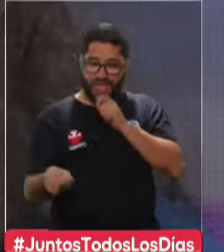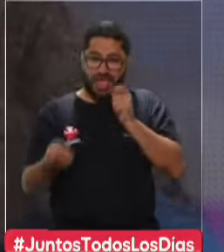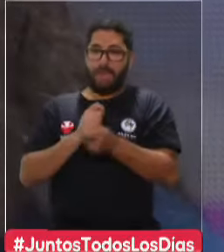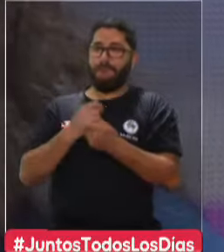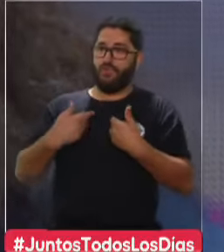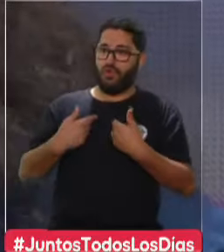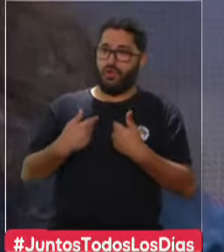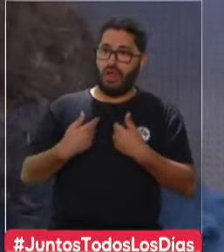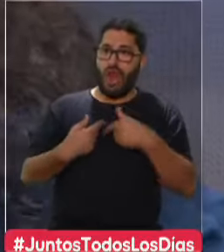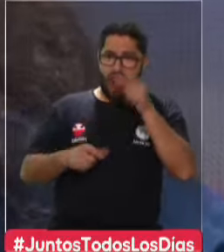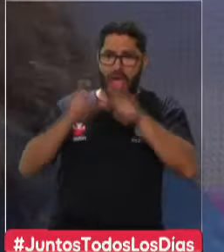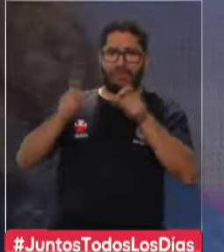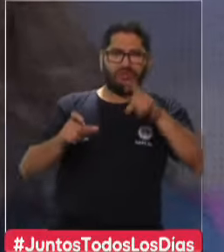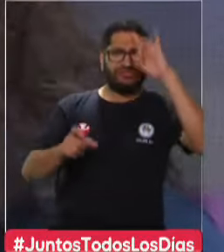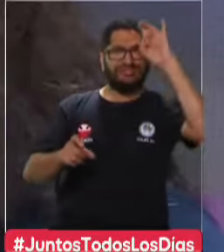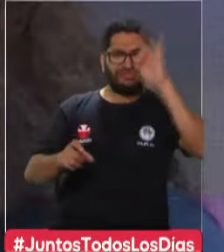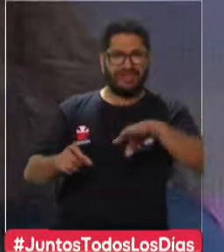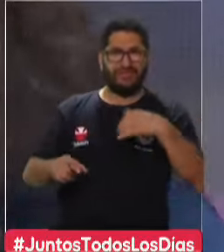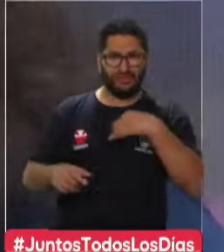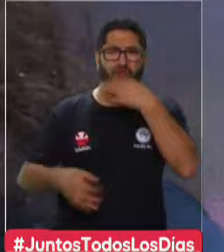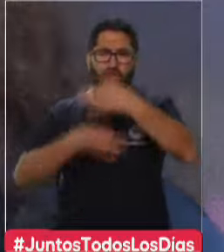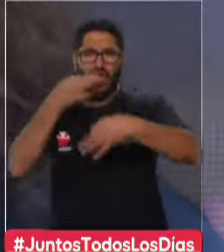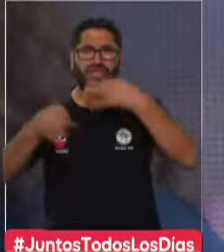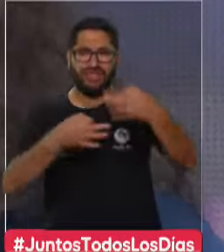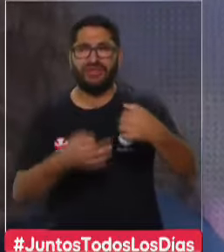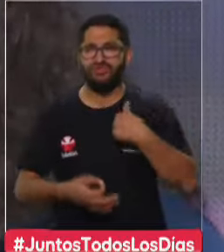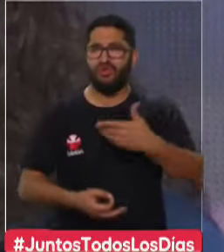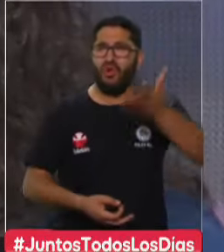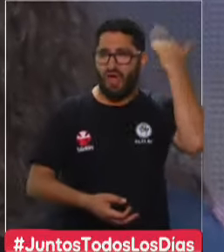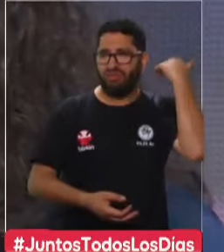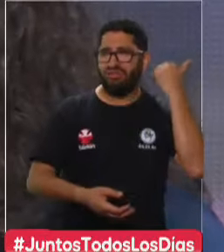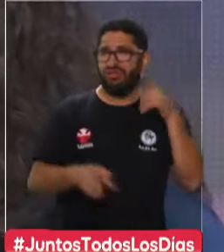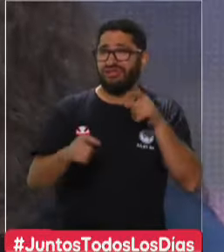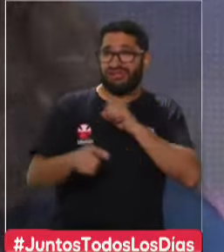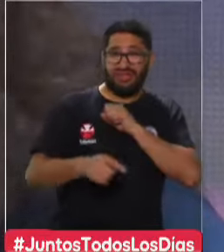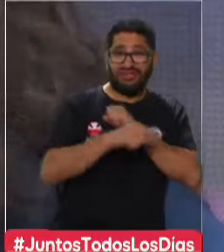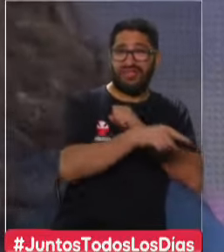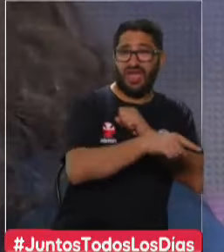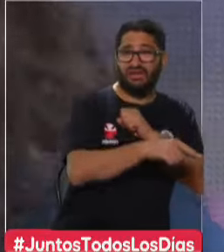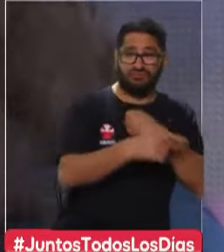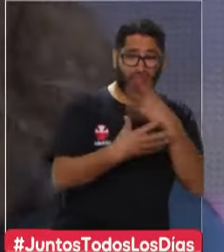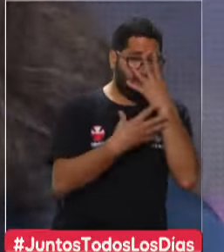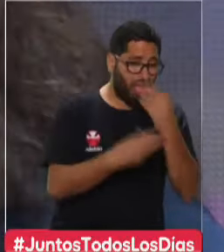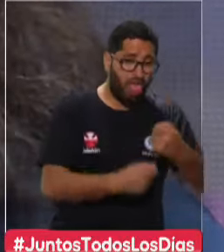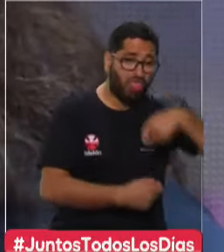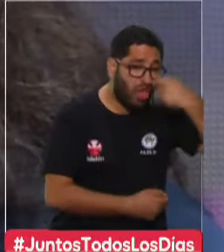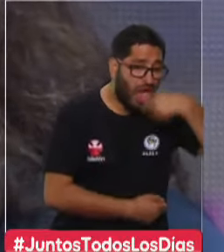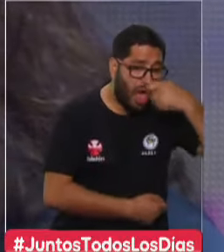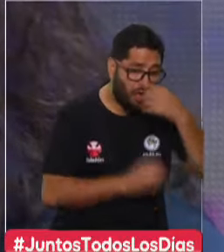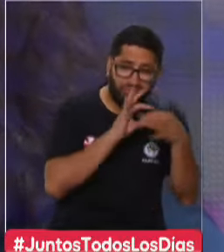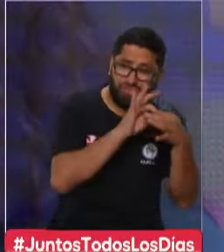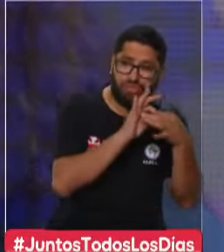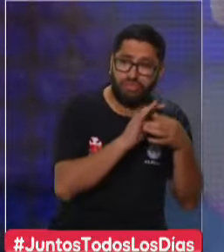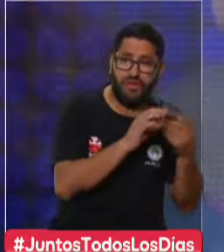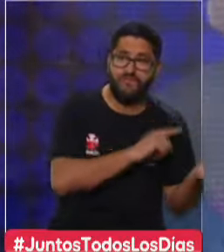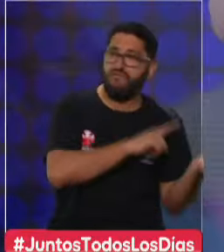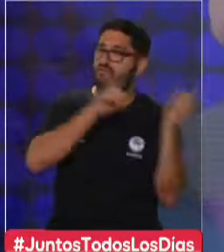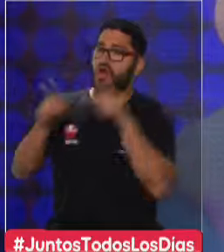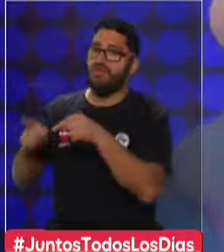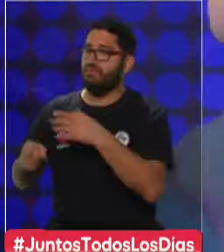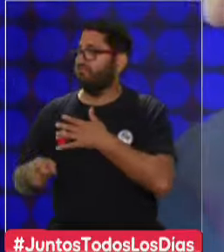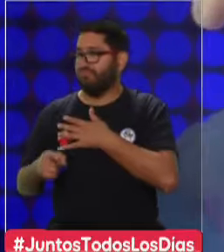sabe, yo me fui a Santiago porque estaba metida en las drogas y Joaquín me salvó la vida. Yo, gracias a